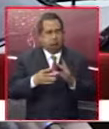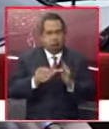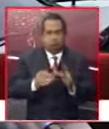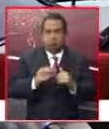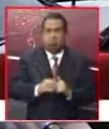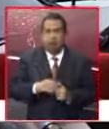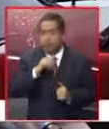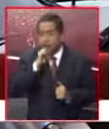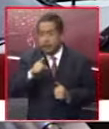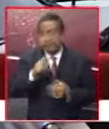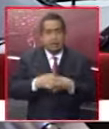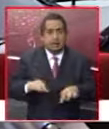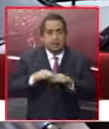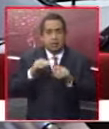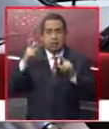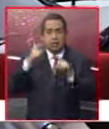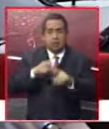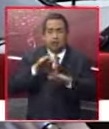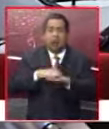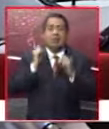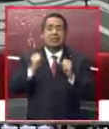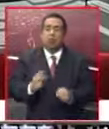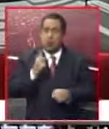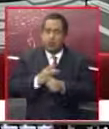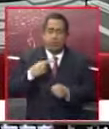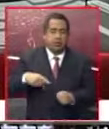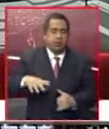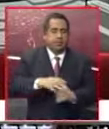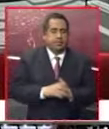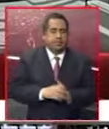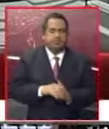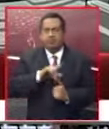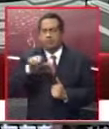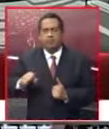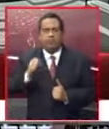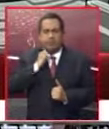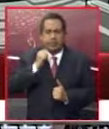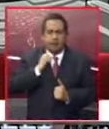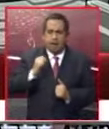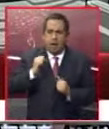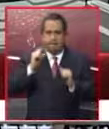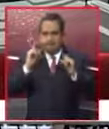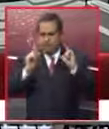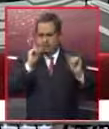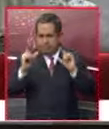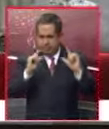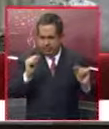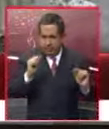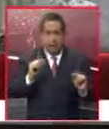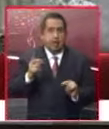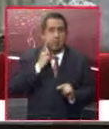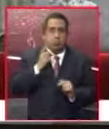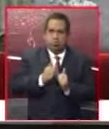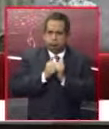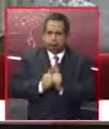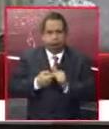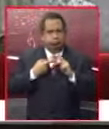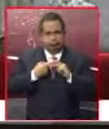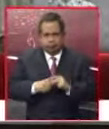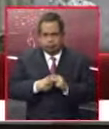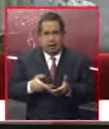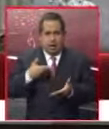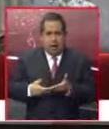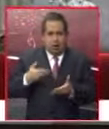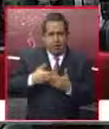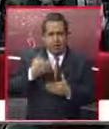pero también es una prioridad el tema de la seguridad pública. Posteriormente, los senadores abandonaron el recinto y los diputados comenzaron los trabajos del actual